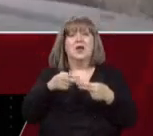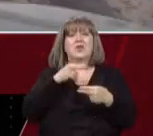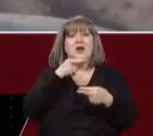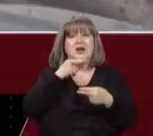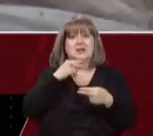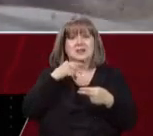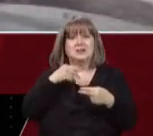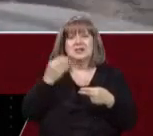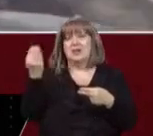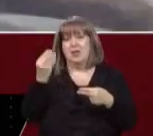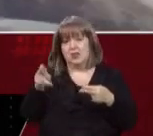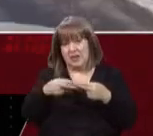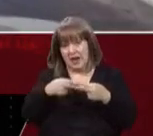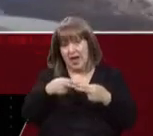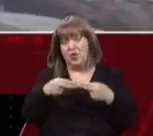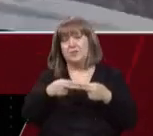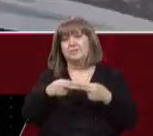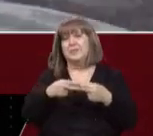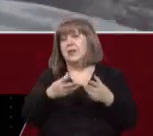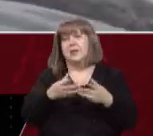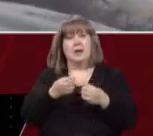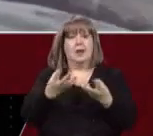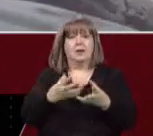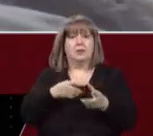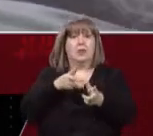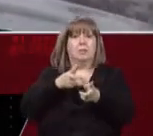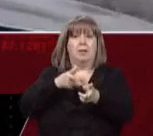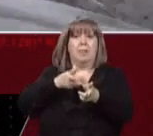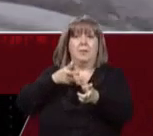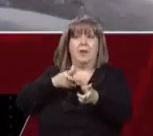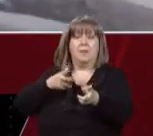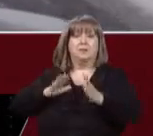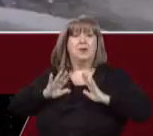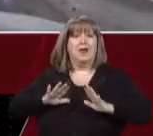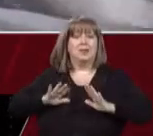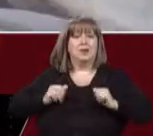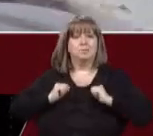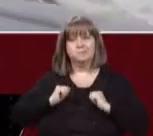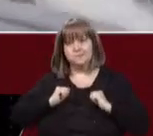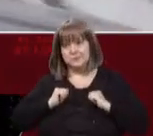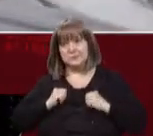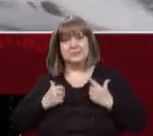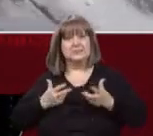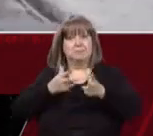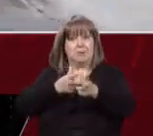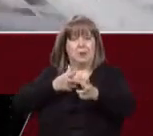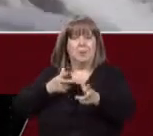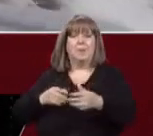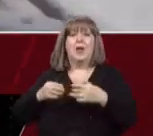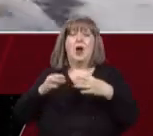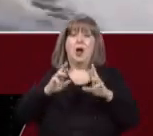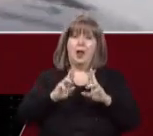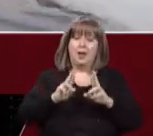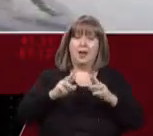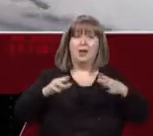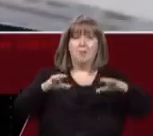y todo el día sábado lo que bueno obviamente generó una acumulación de vehículos pero bueno como te decía Esperamos que con